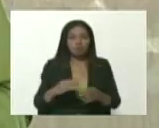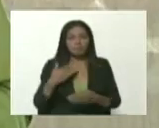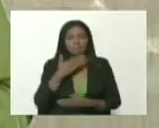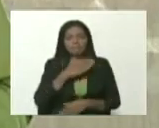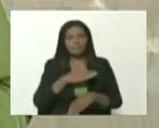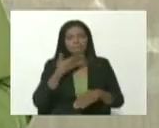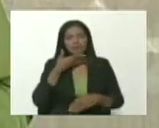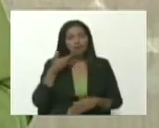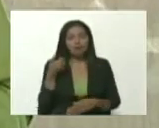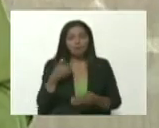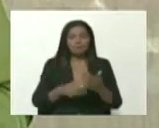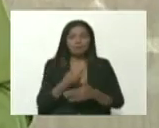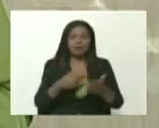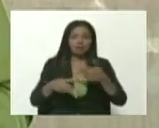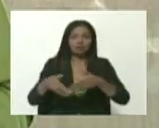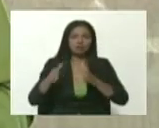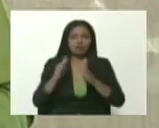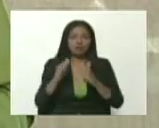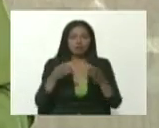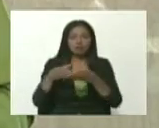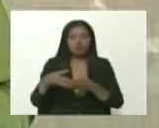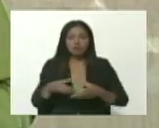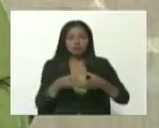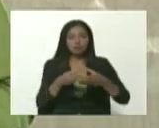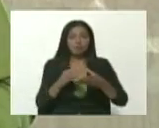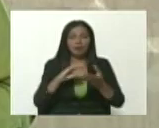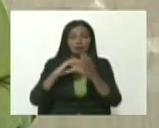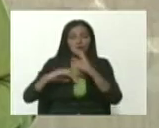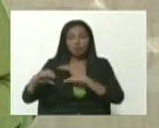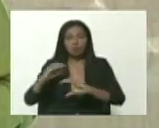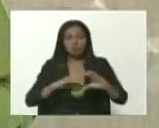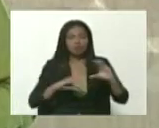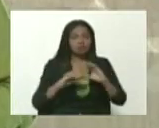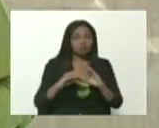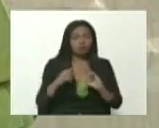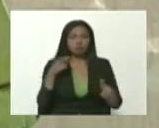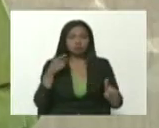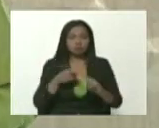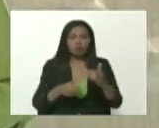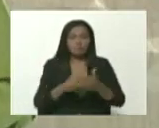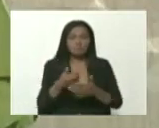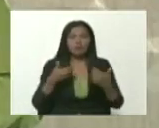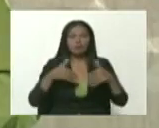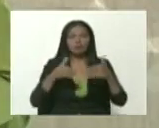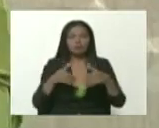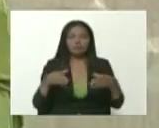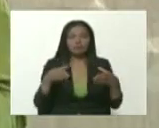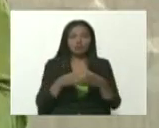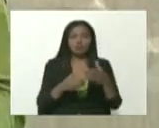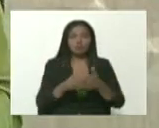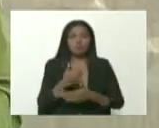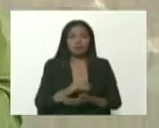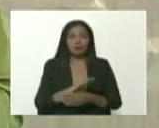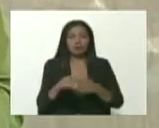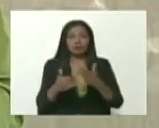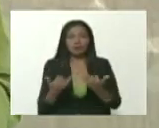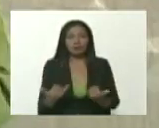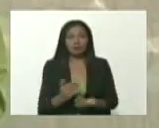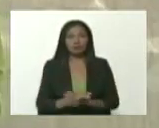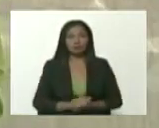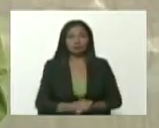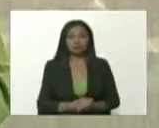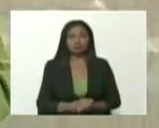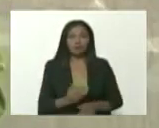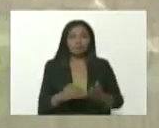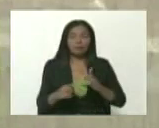la estructura de organización, comunicación y de disciplina militante del Partido Socialista Unido de Venezuela.